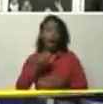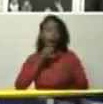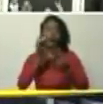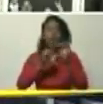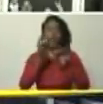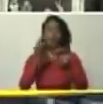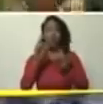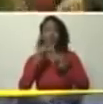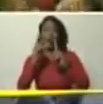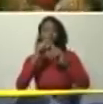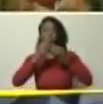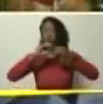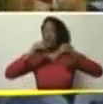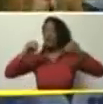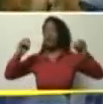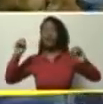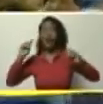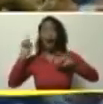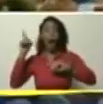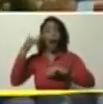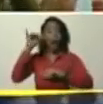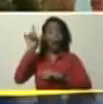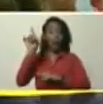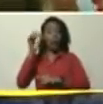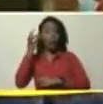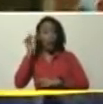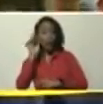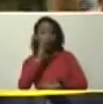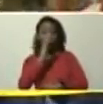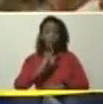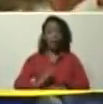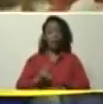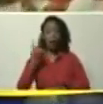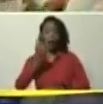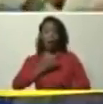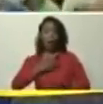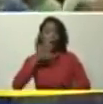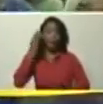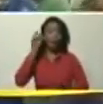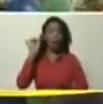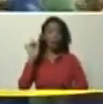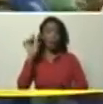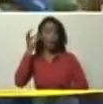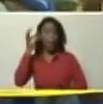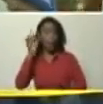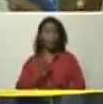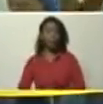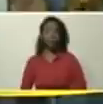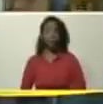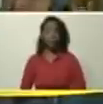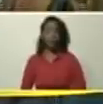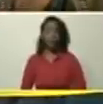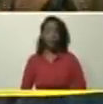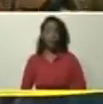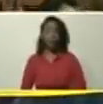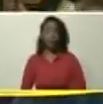verso. Allí está esa barinesa, alcaldesa de Caracas, Carmen Teresa.